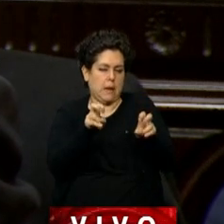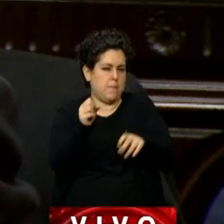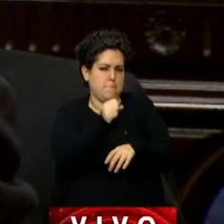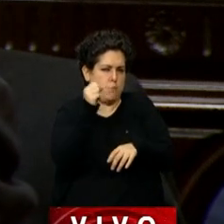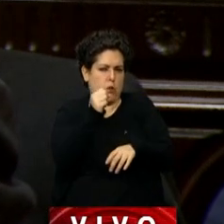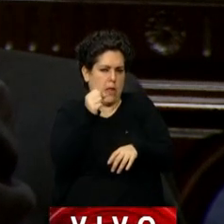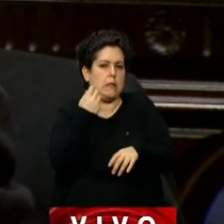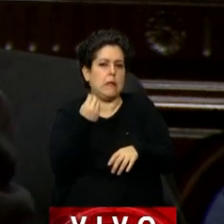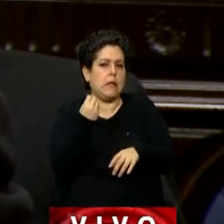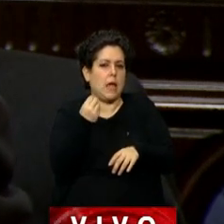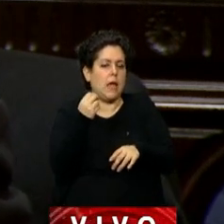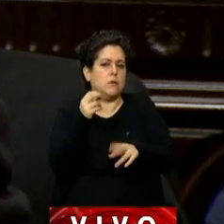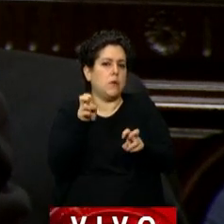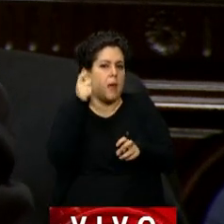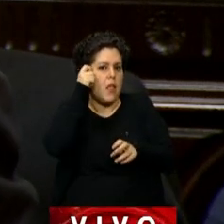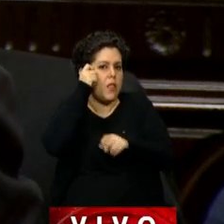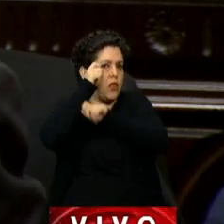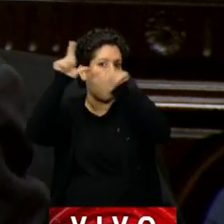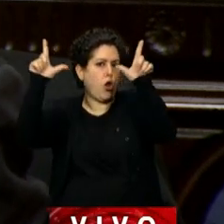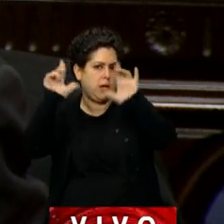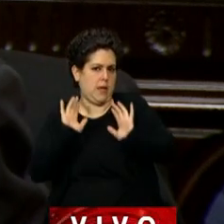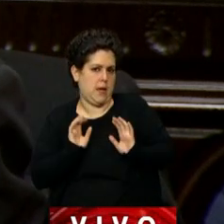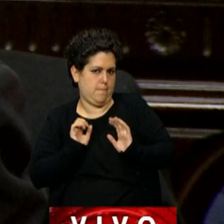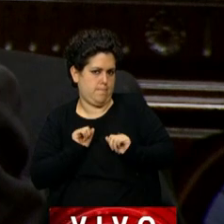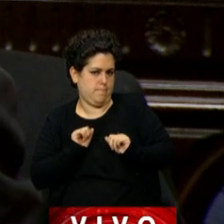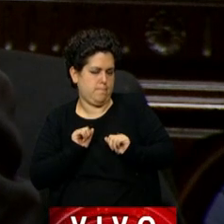una cuestión ideológica médica.